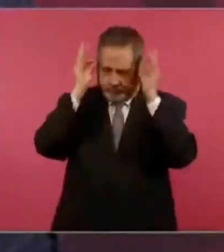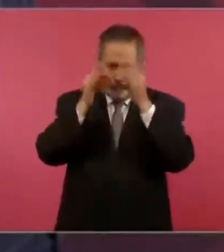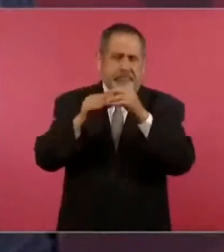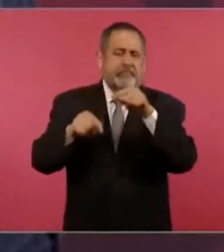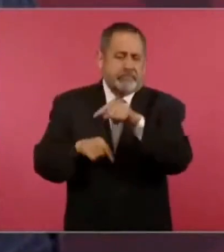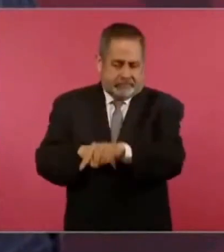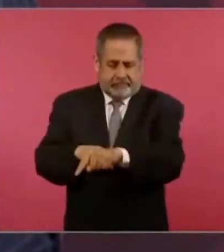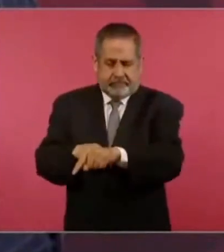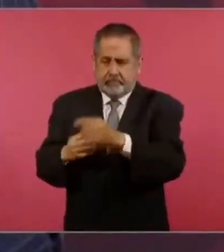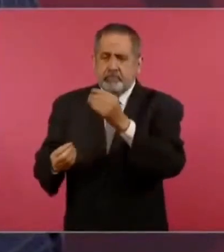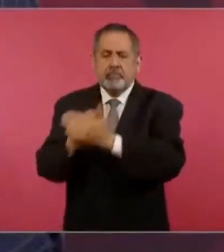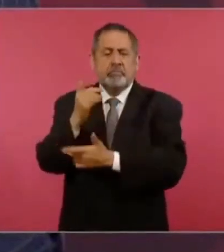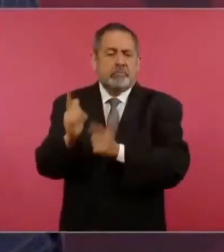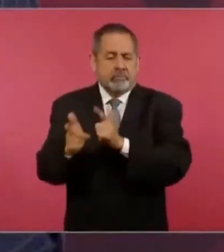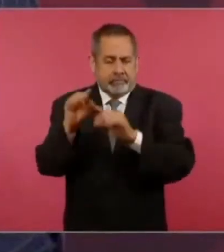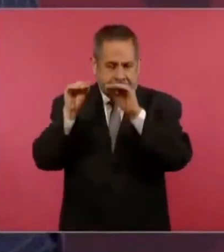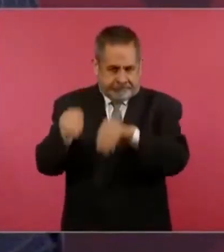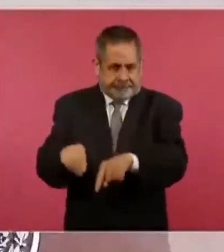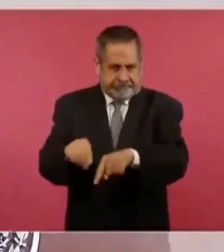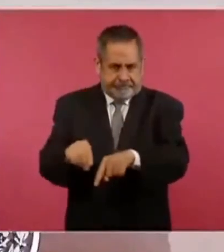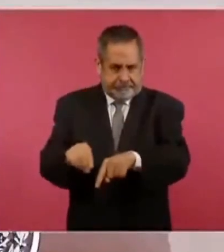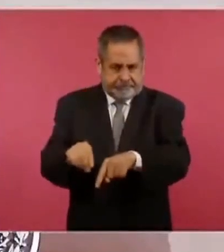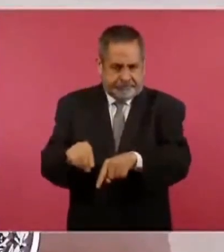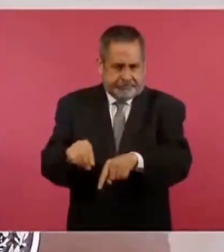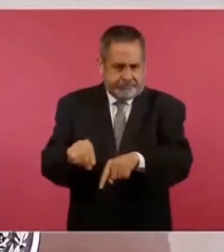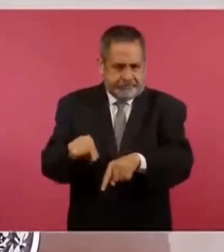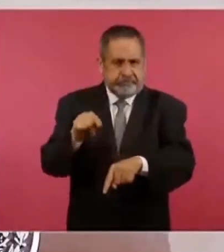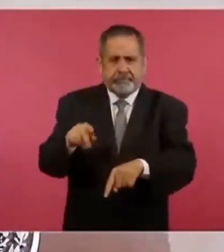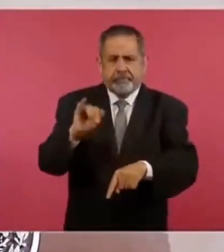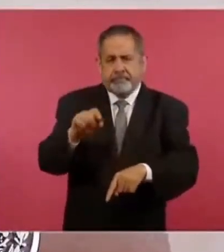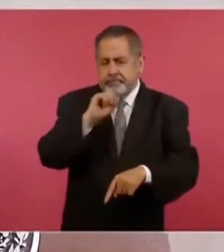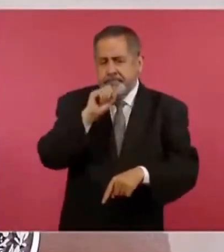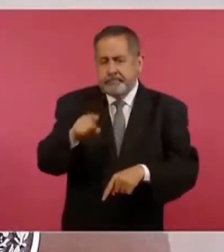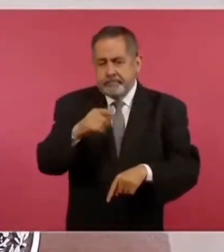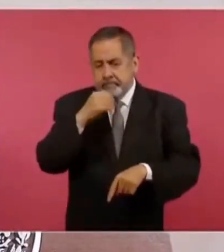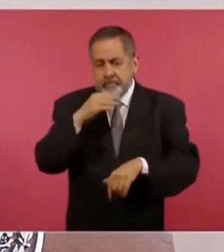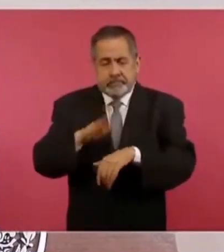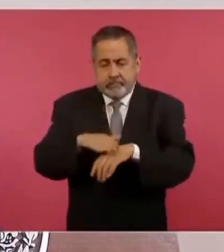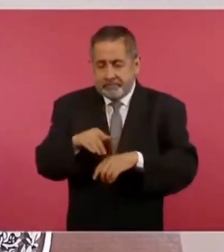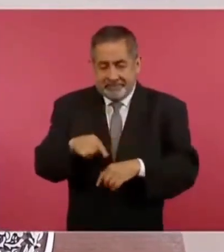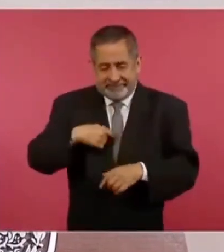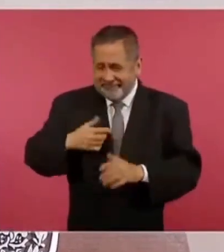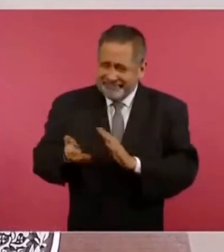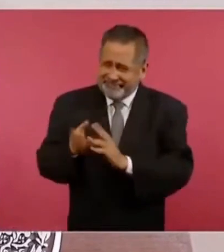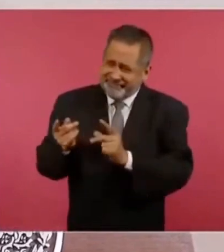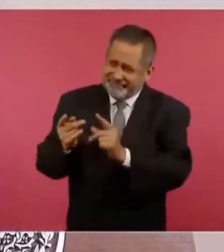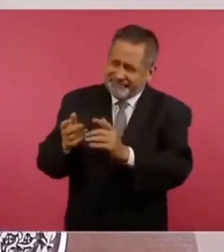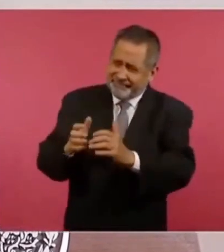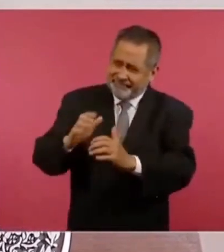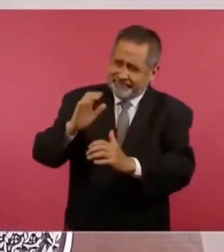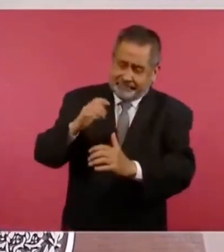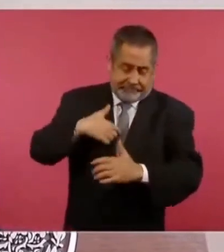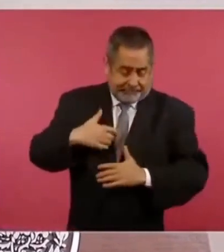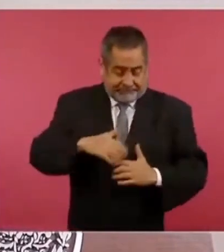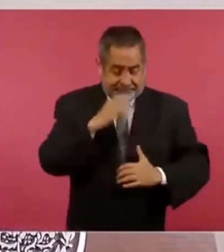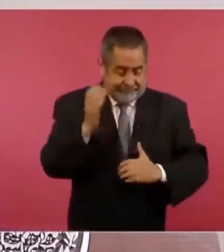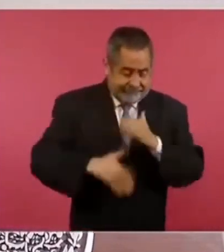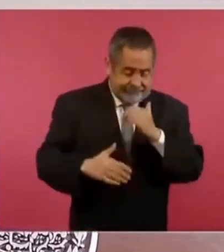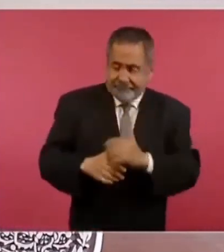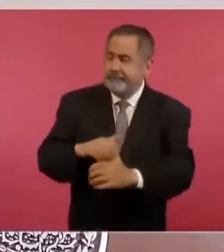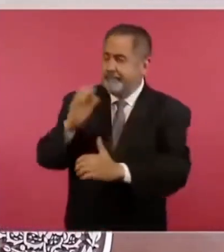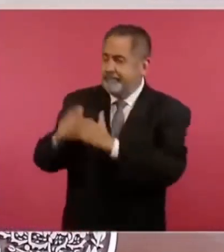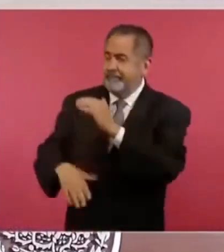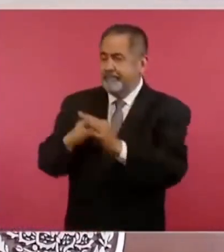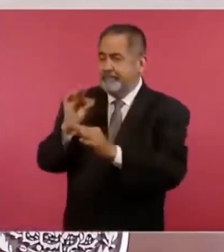la oficina de aduanas. Y quiero que se termine antes de concluir el mandato para